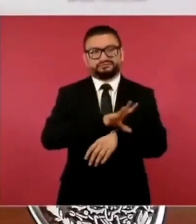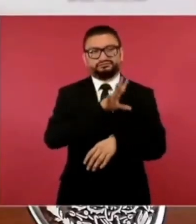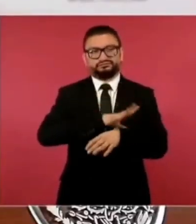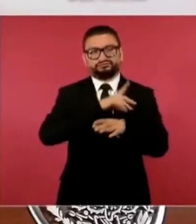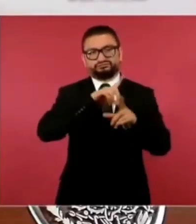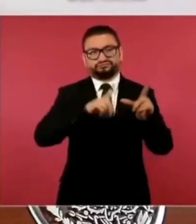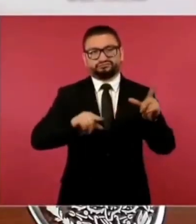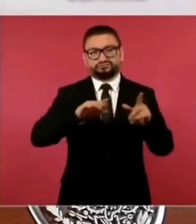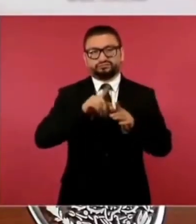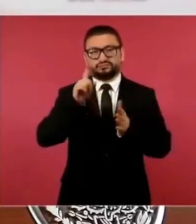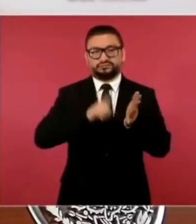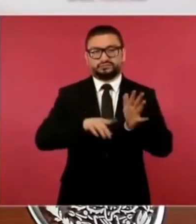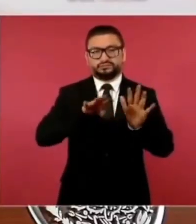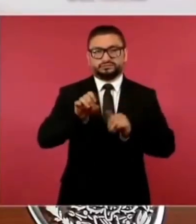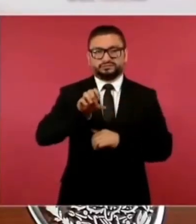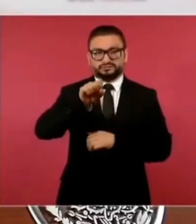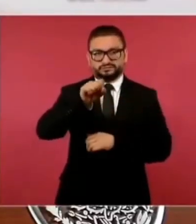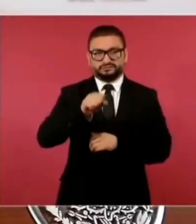en 1960.